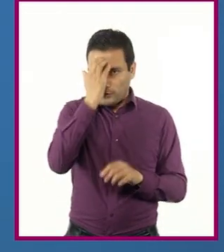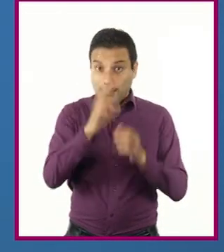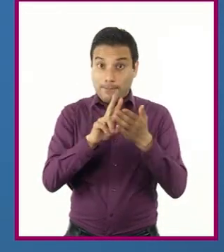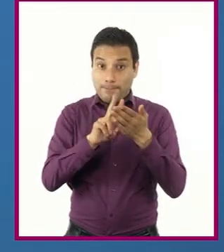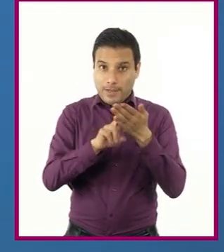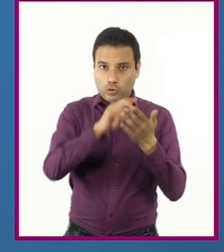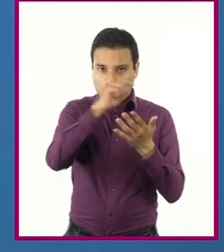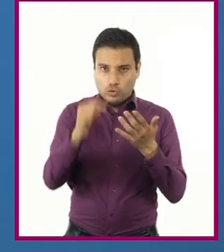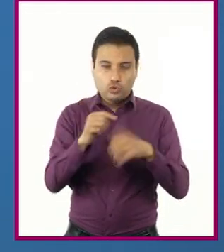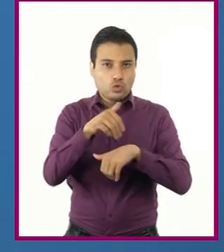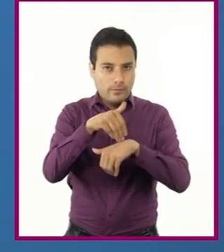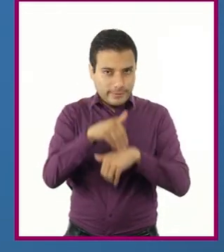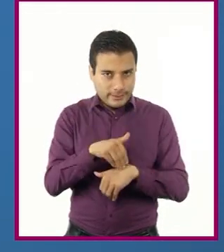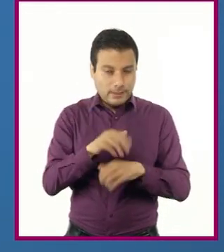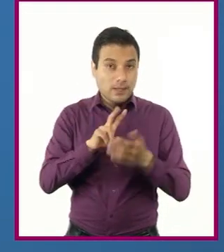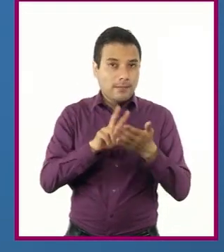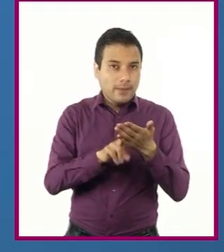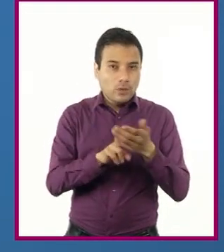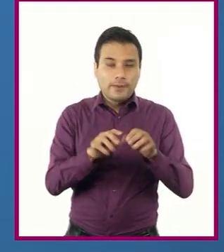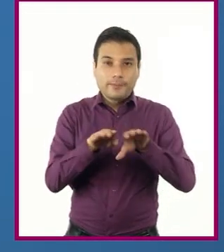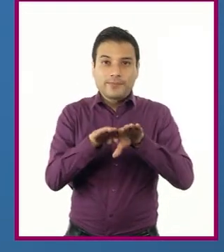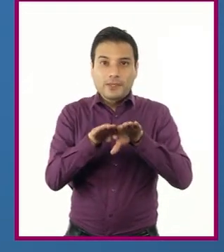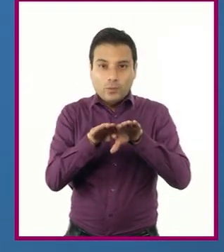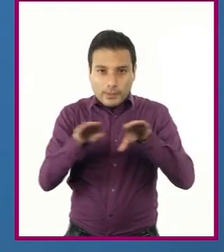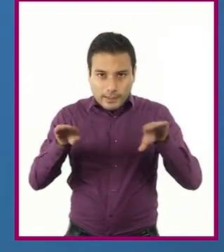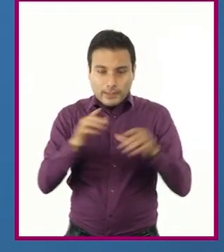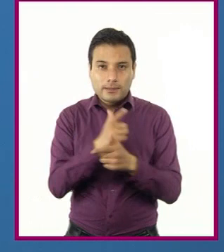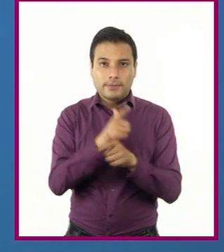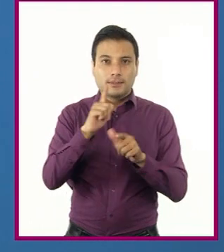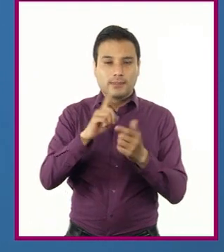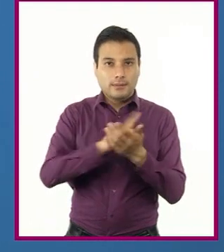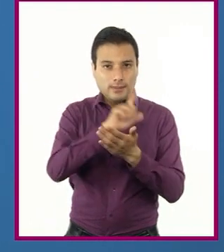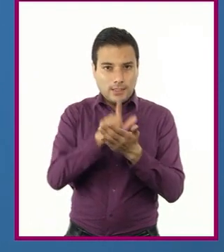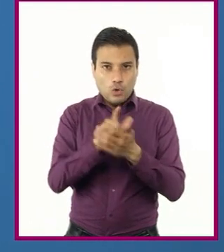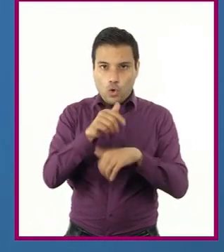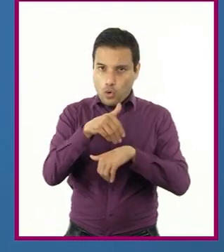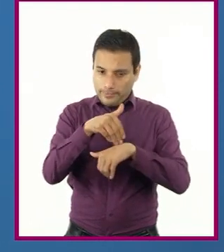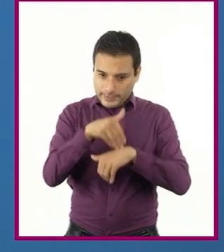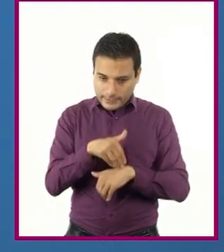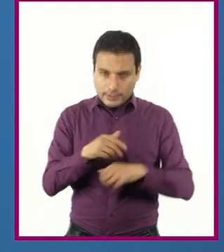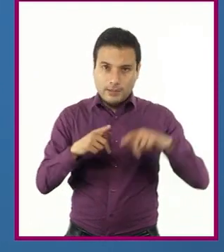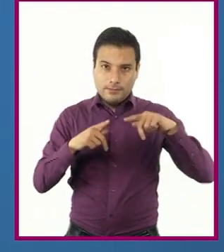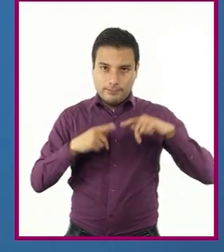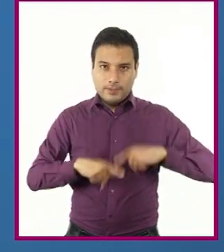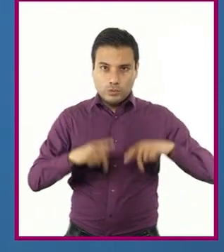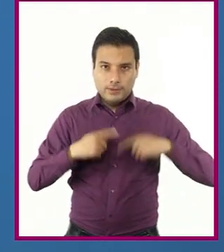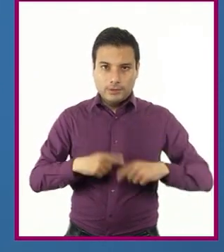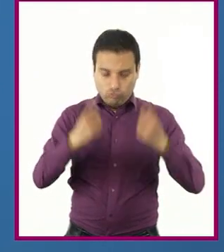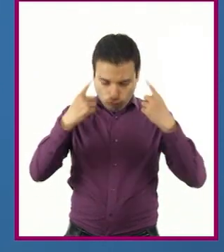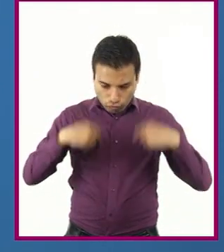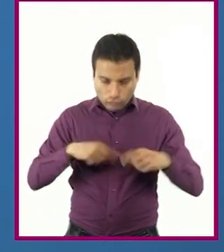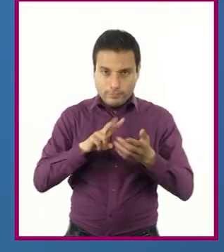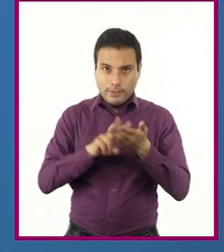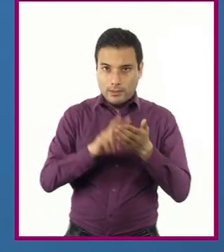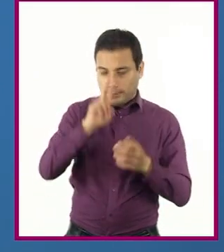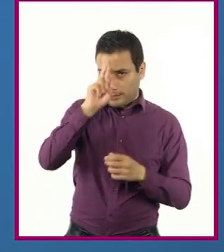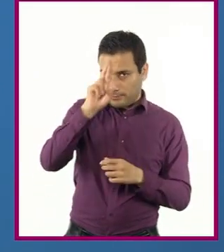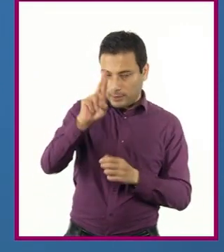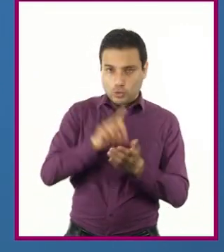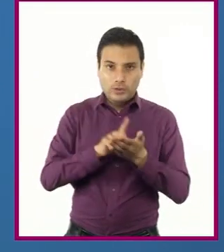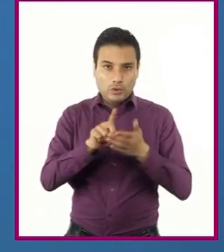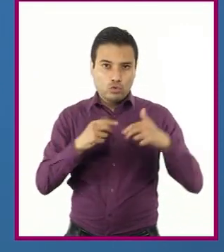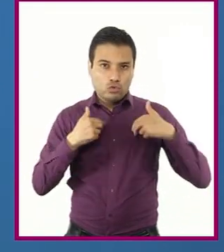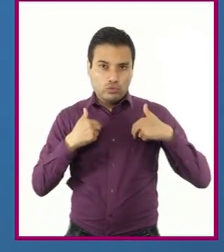básicos, como igualdad, libertad, legalidad, respeto a la dignidad de las personas, derechos humanos, división